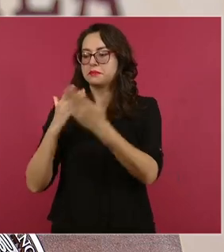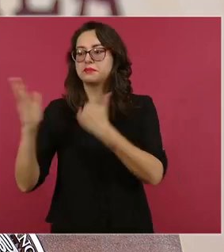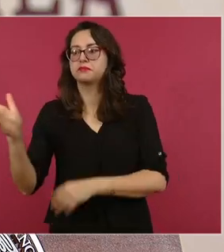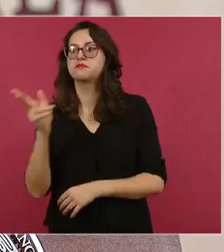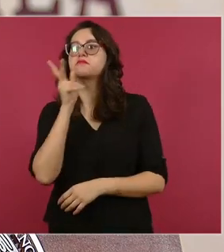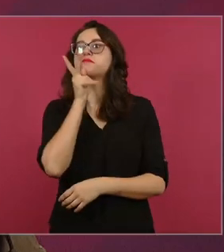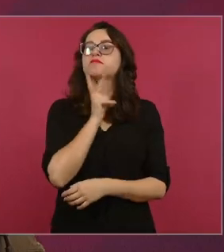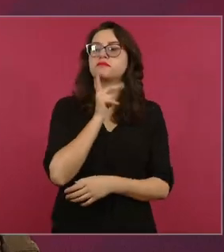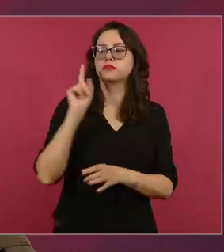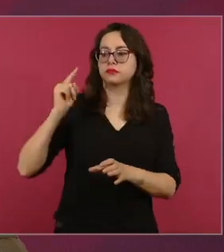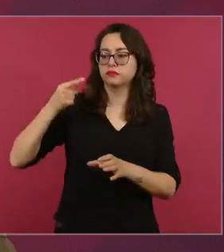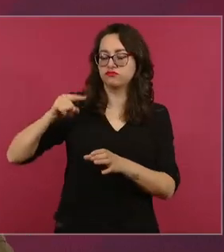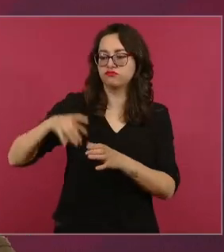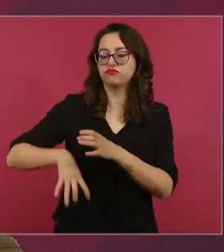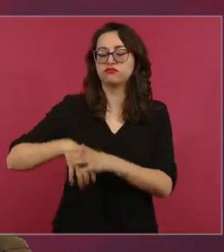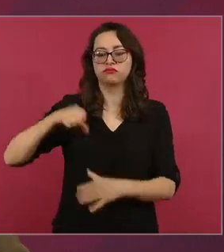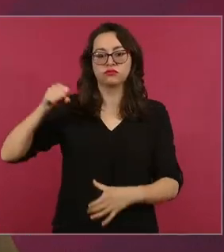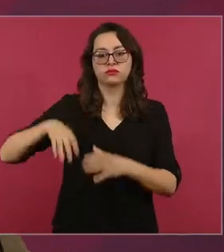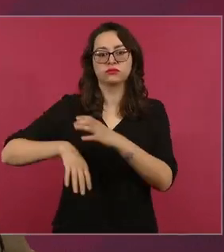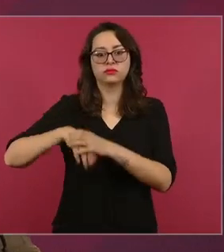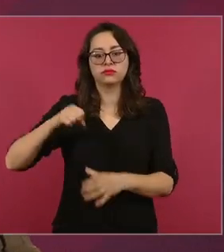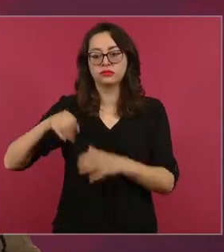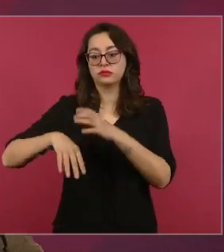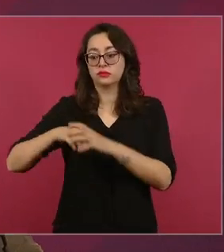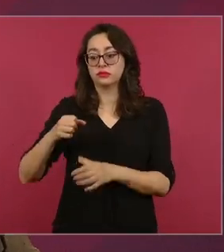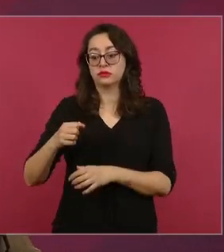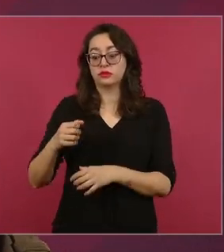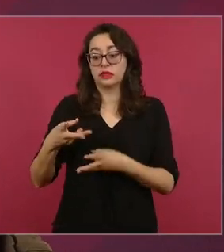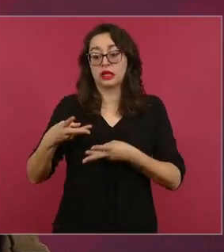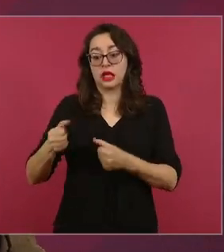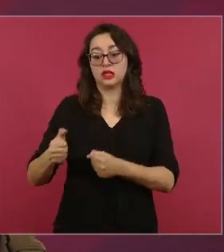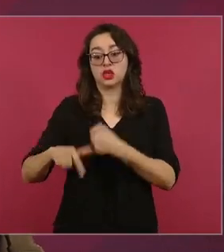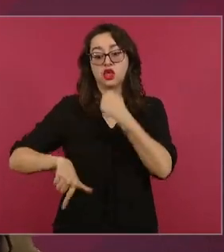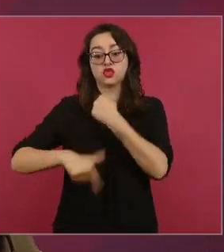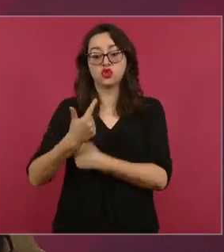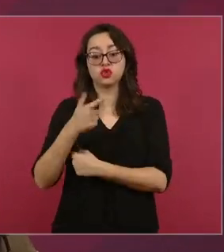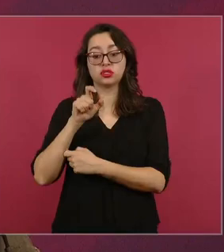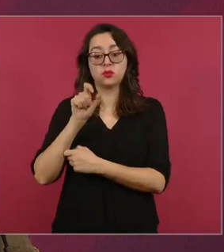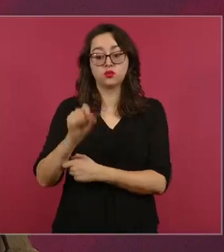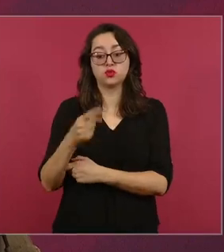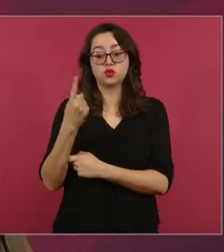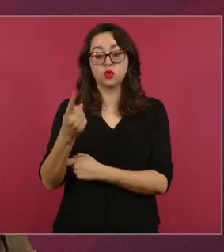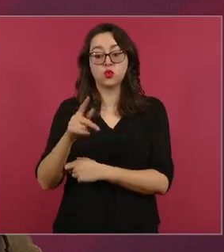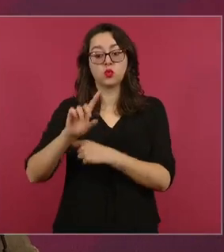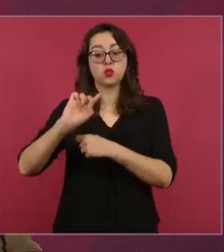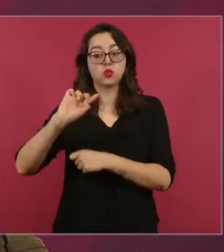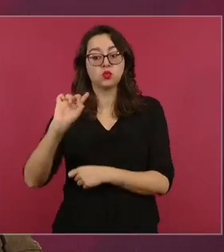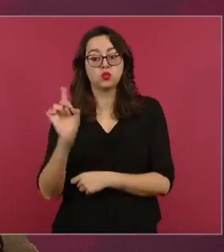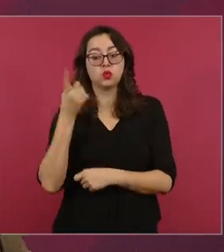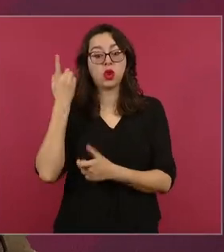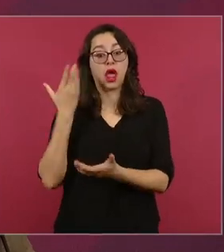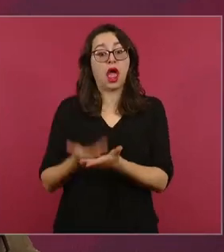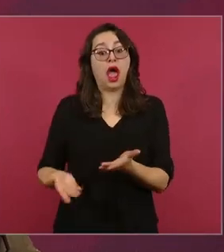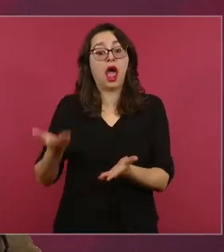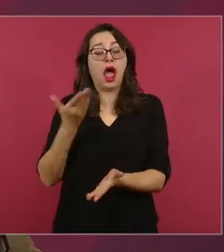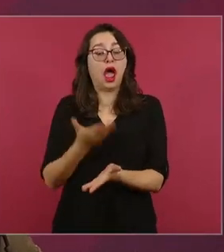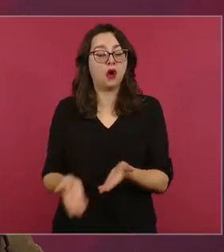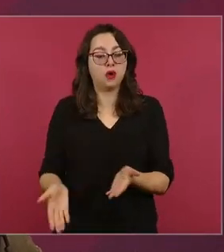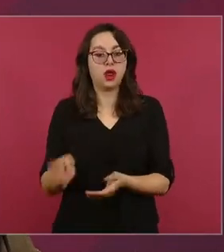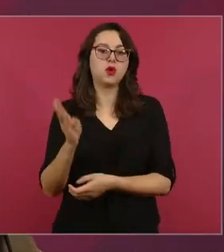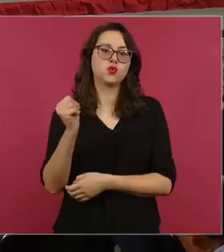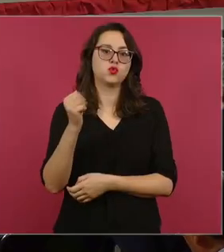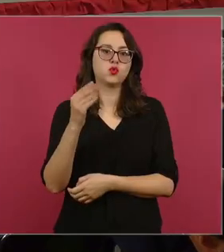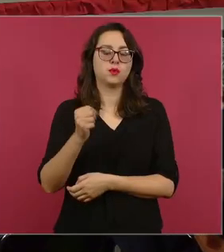petróleo. Pasamos de 12.1 dólares en 2019 a 9.9 dólares por cada